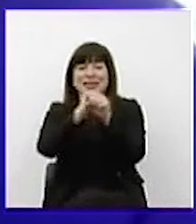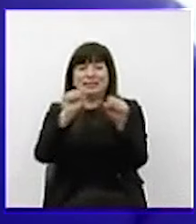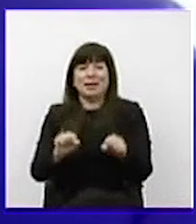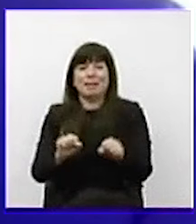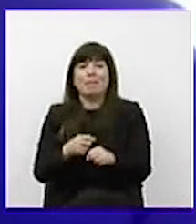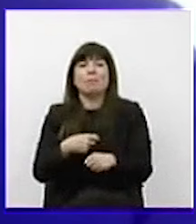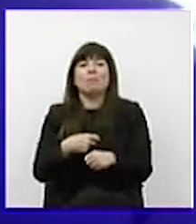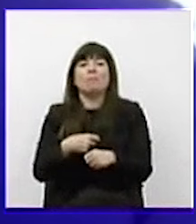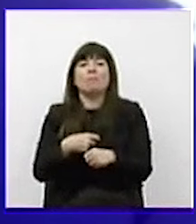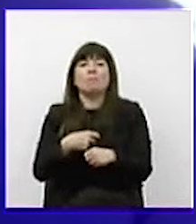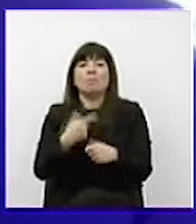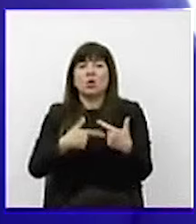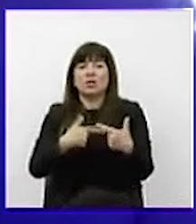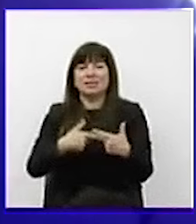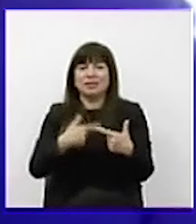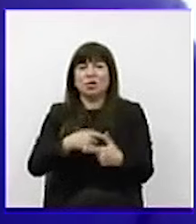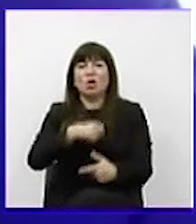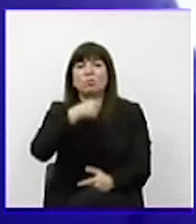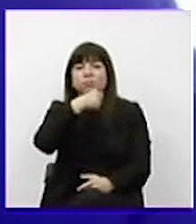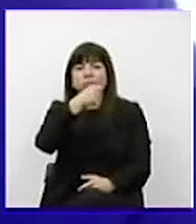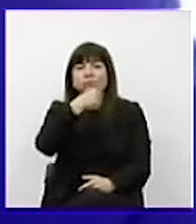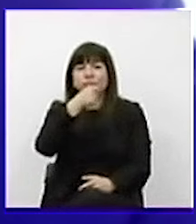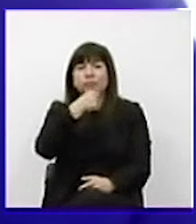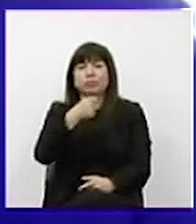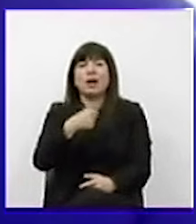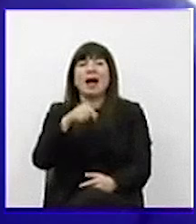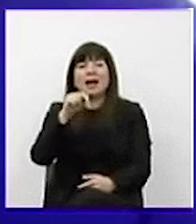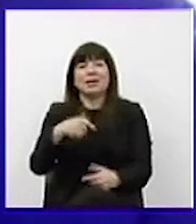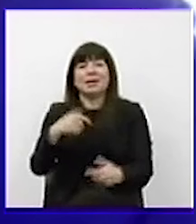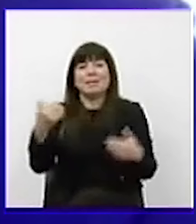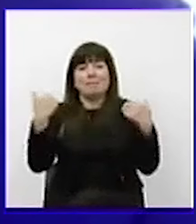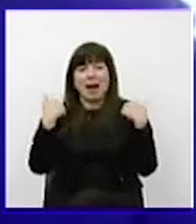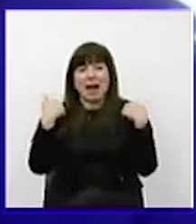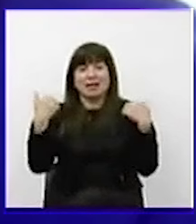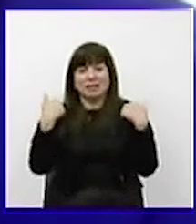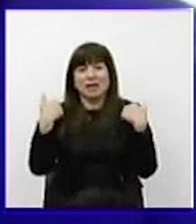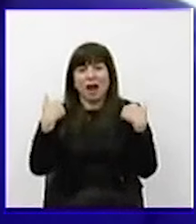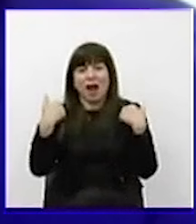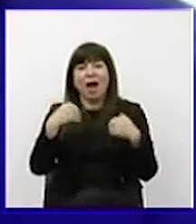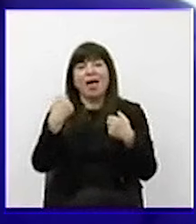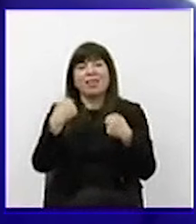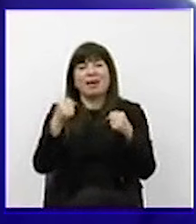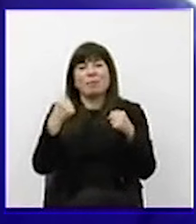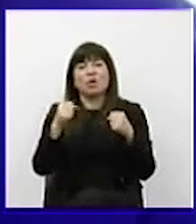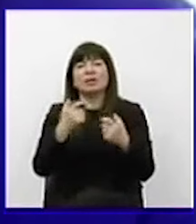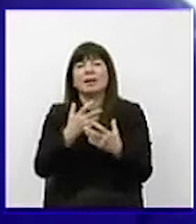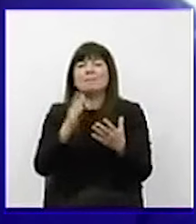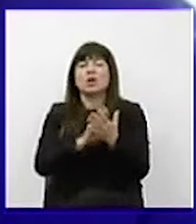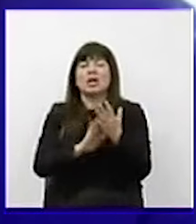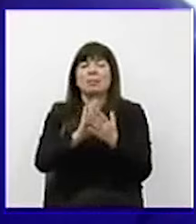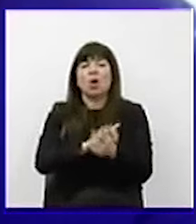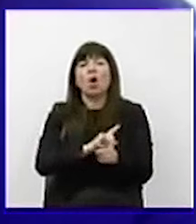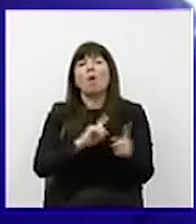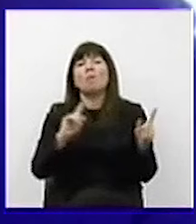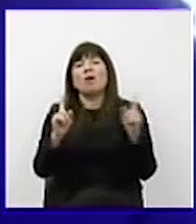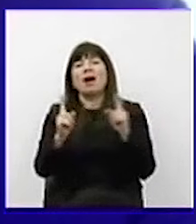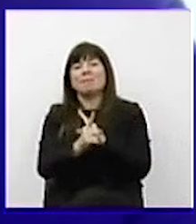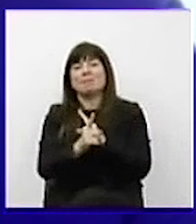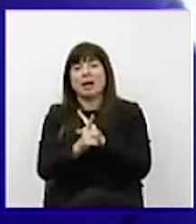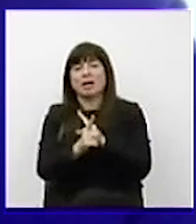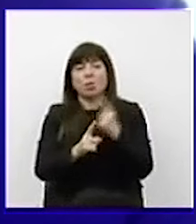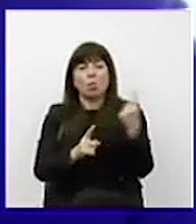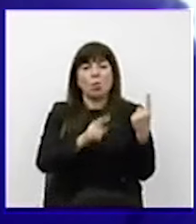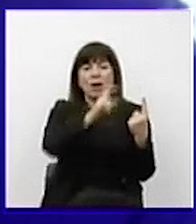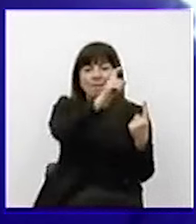prensa, aquí se practica un deporte que se llama tiro al pichón. O sea, ¿cómo poder cambiar ligeramente lo que una persona